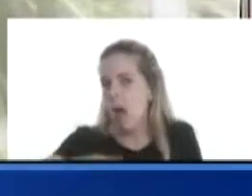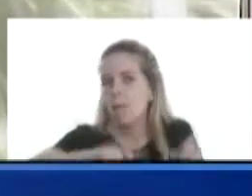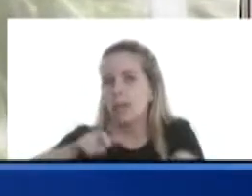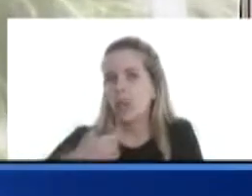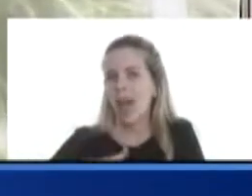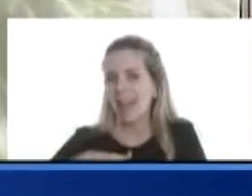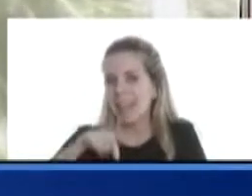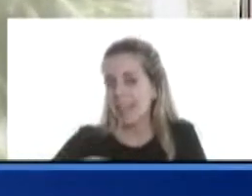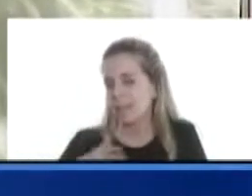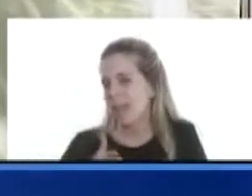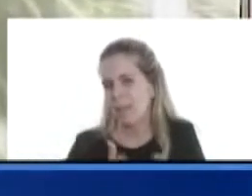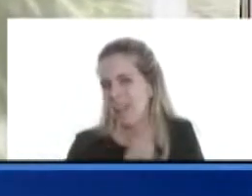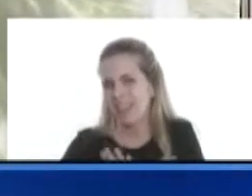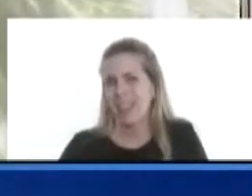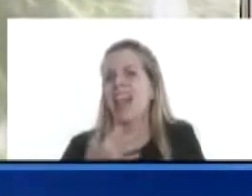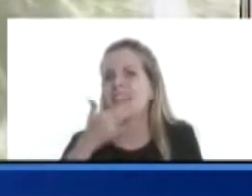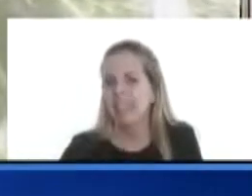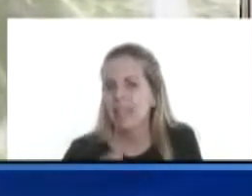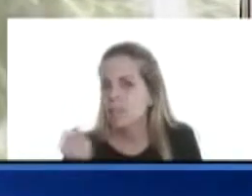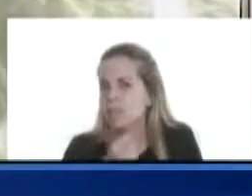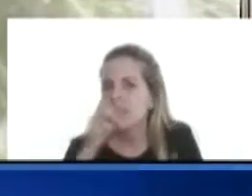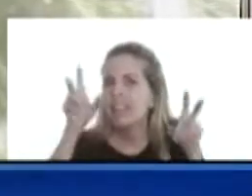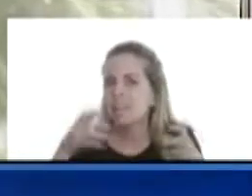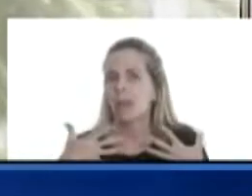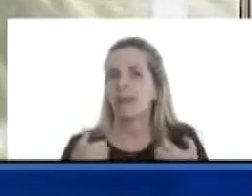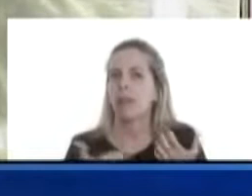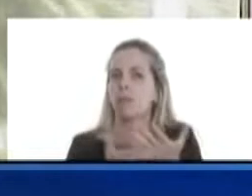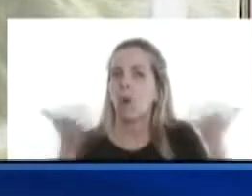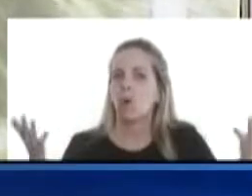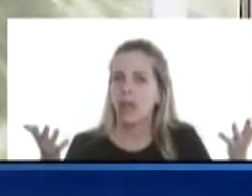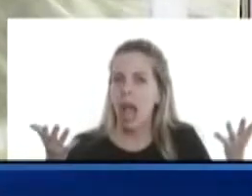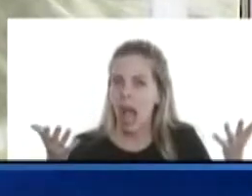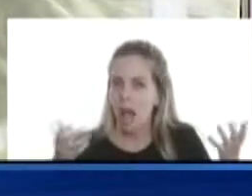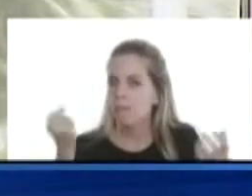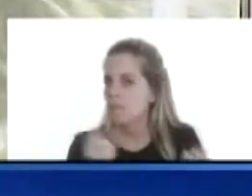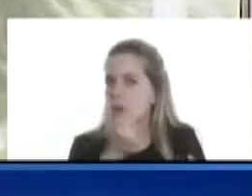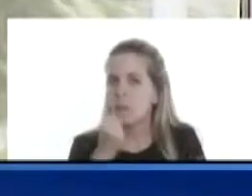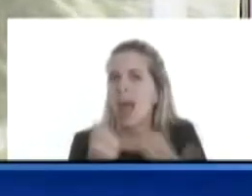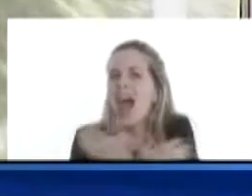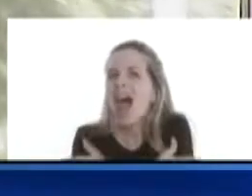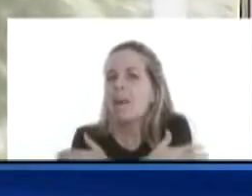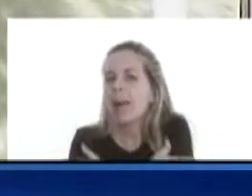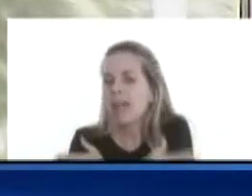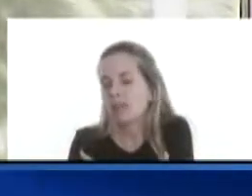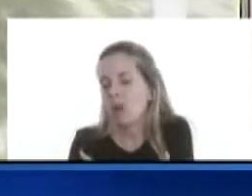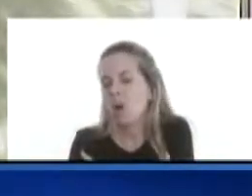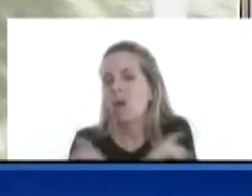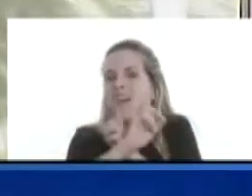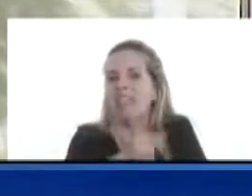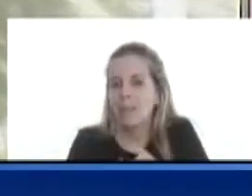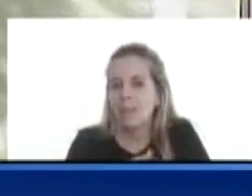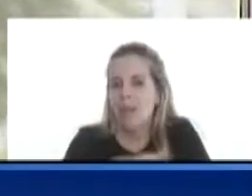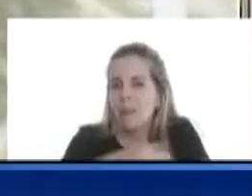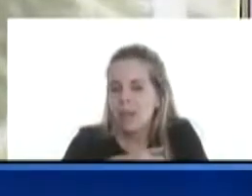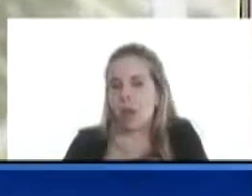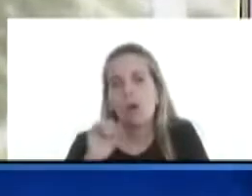entendido de la importancia de la salud pública. Mi abrazo de siempre y con el cariño de siempre al querido amigo Gustavo